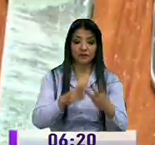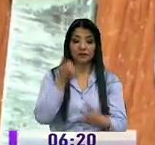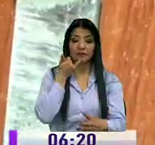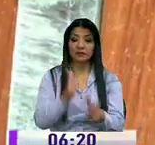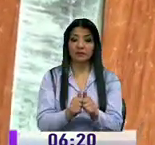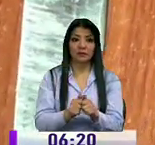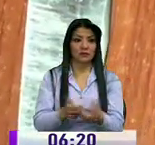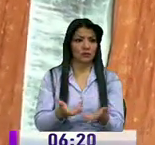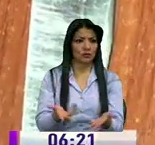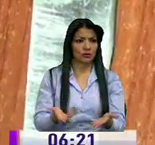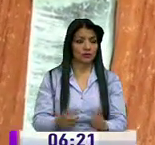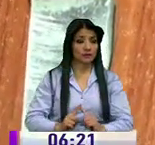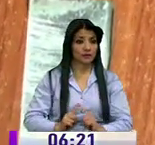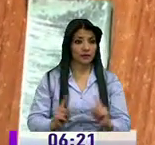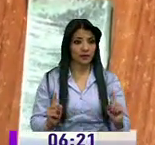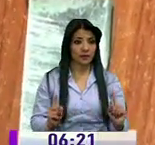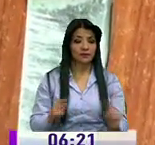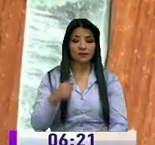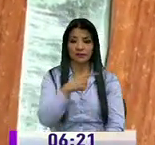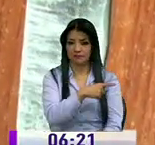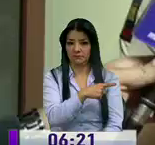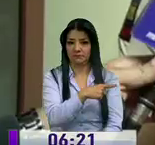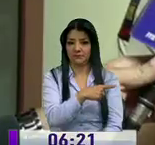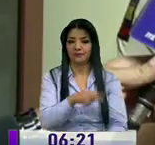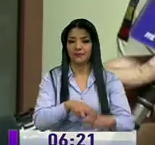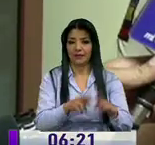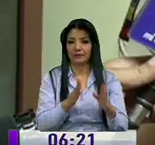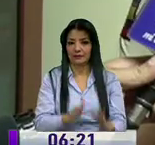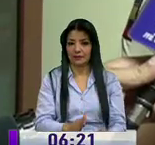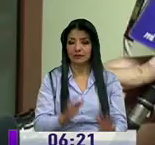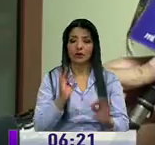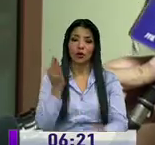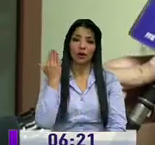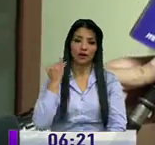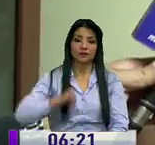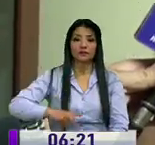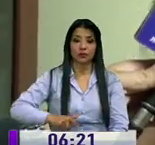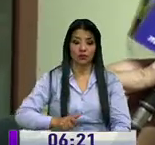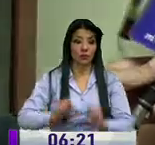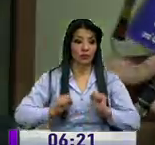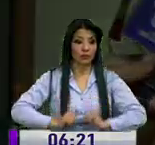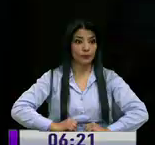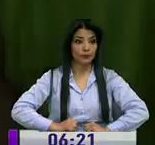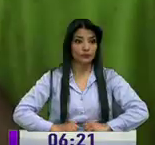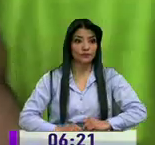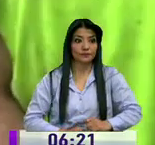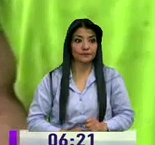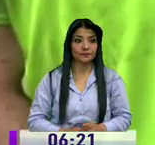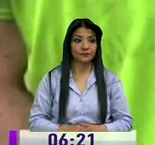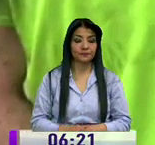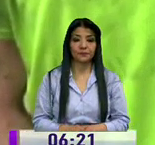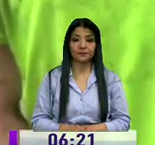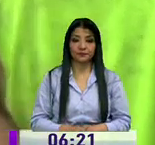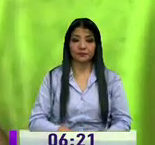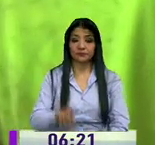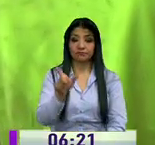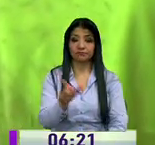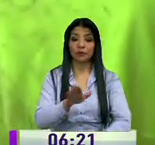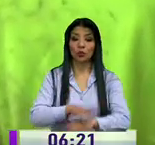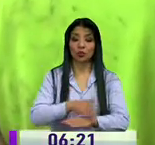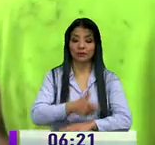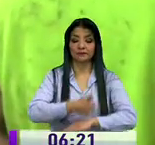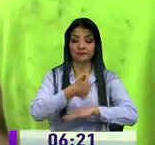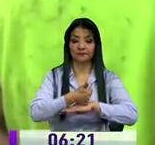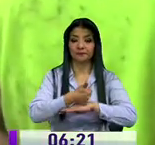varios objetos que se presume son de hechos anteriores al que aconteció hoy día. El acusado fue puesto a órdenes de